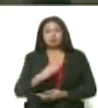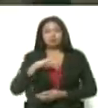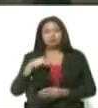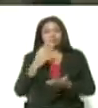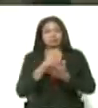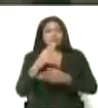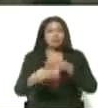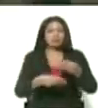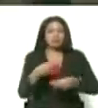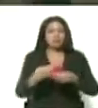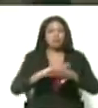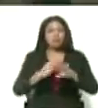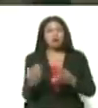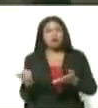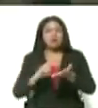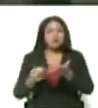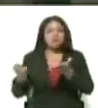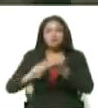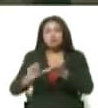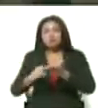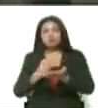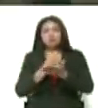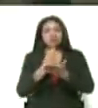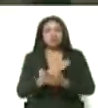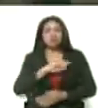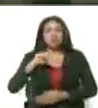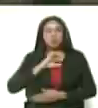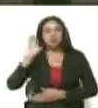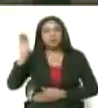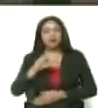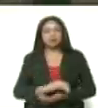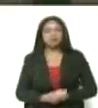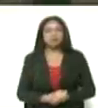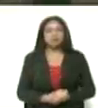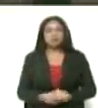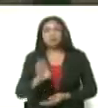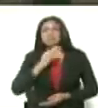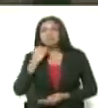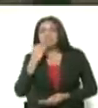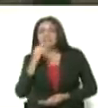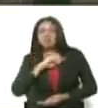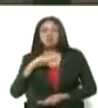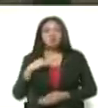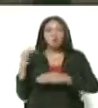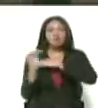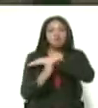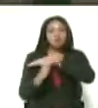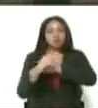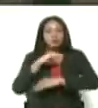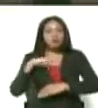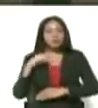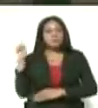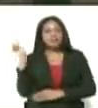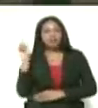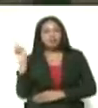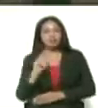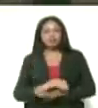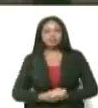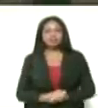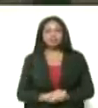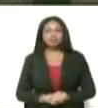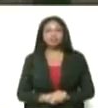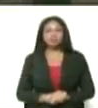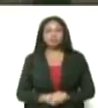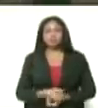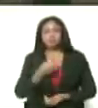referencia porque, repito, son países de nuestro continente y países fronterizos con Venezuela.